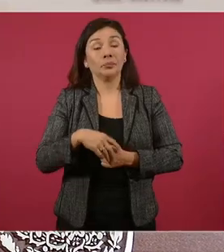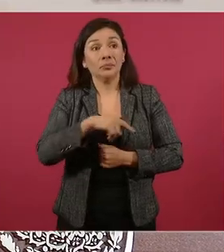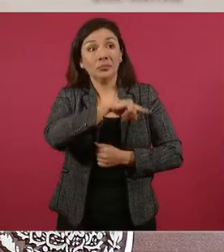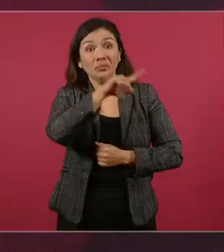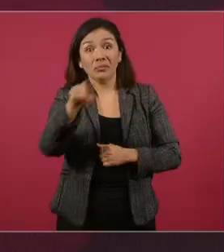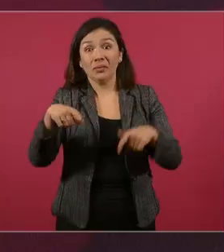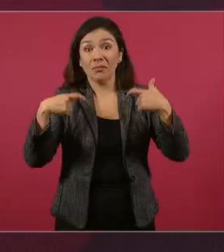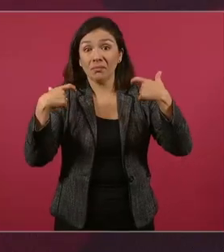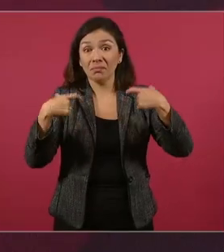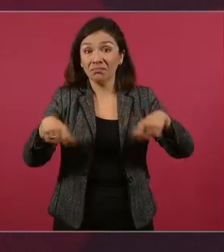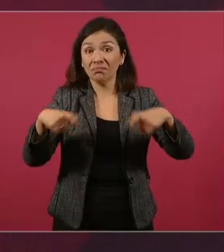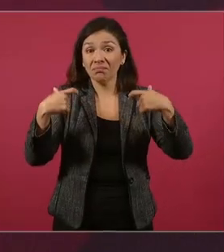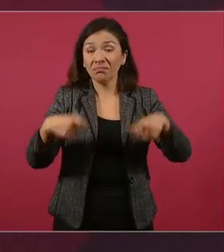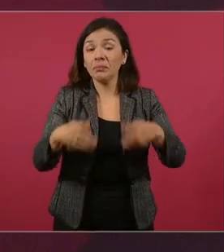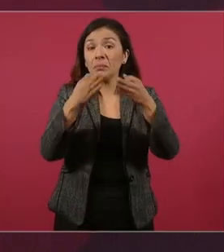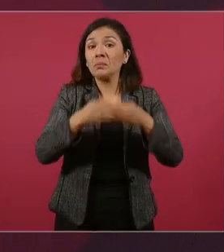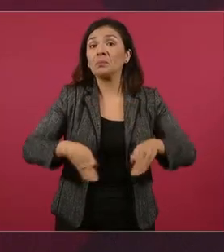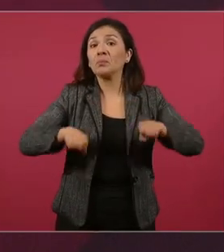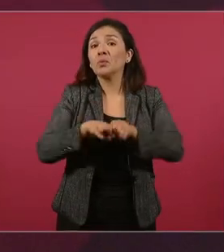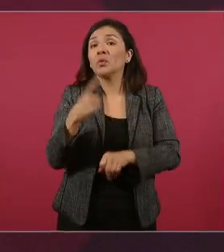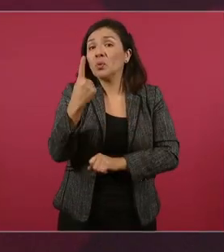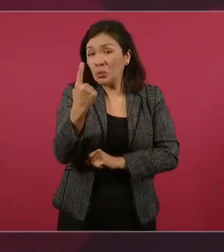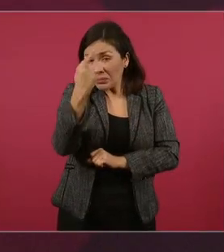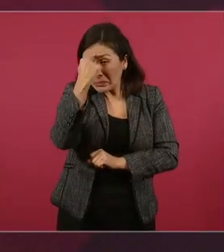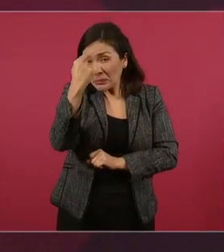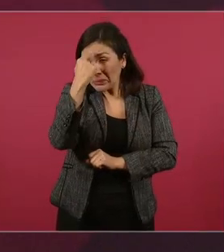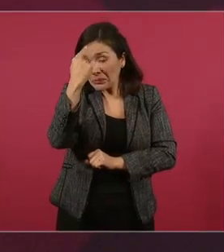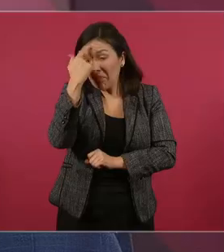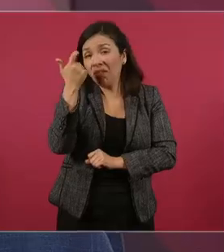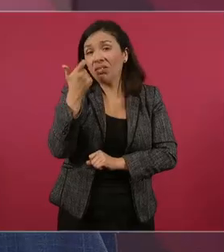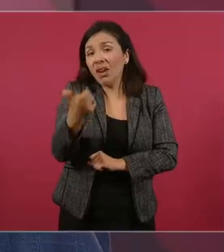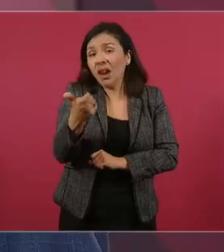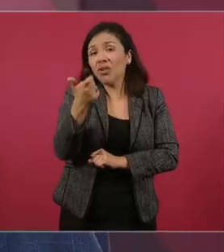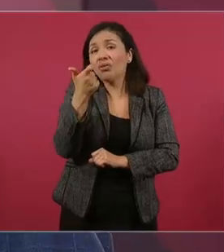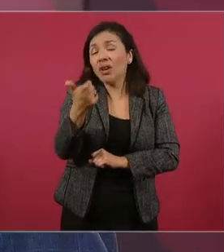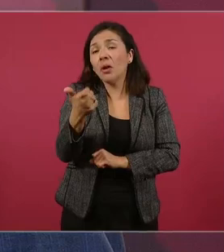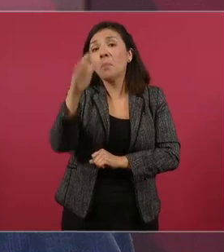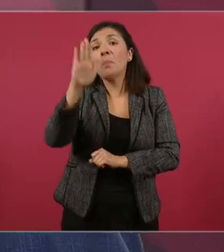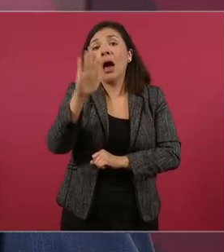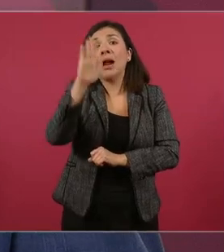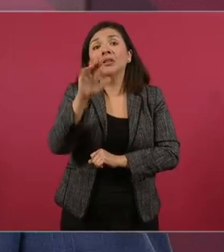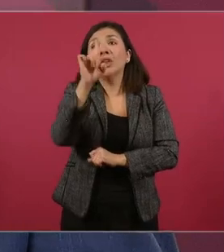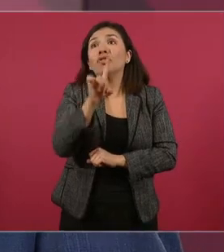lo único que les importa es el dinero. El dinero es su Dios.